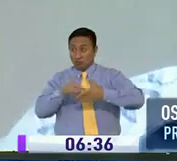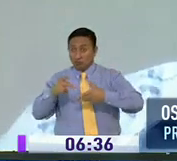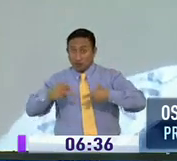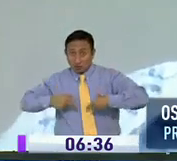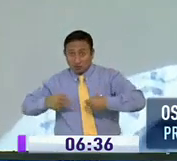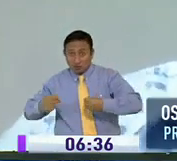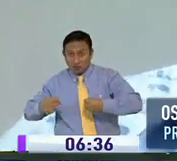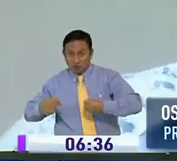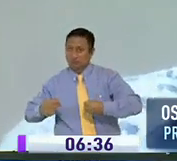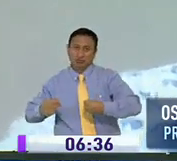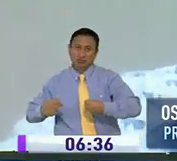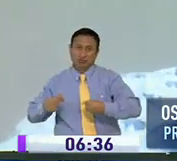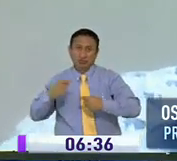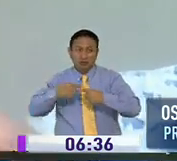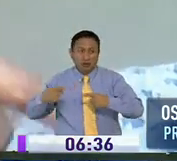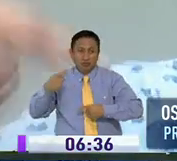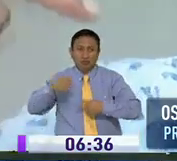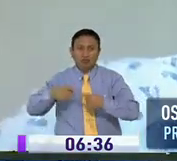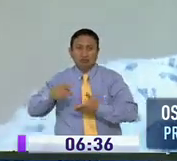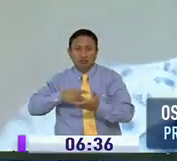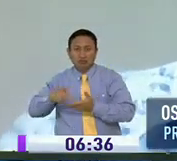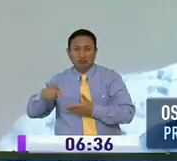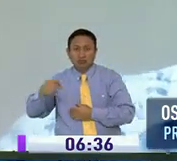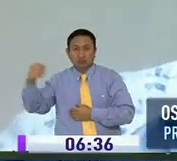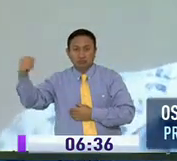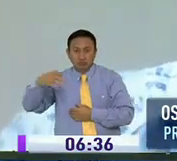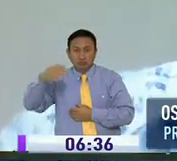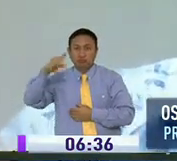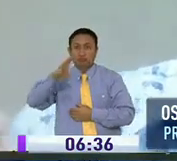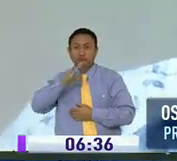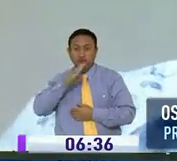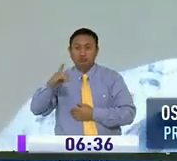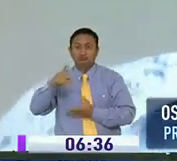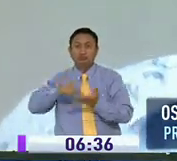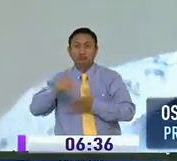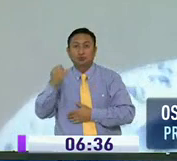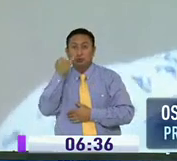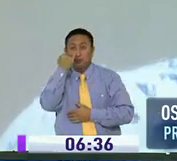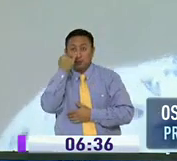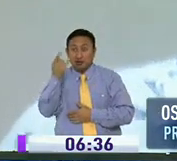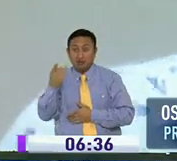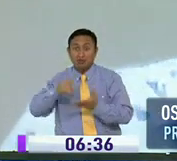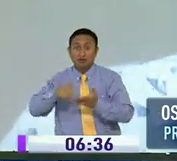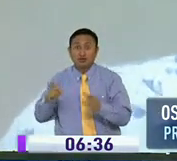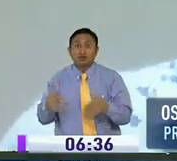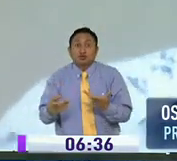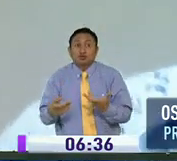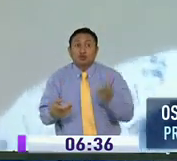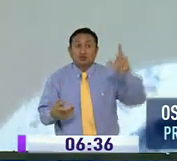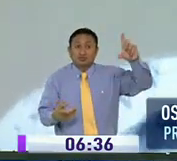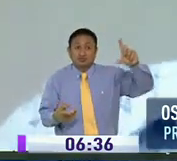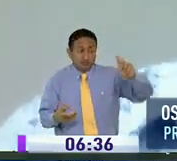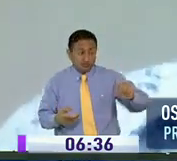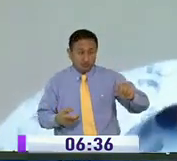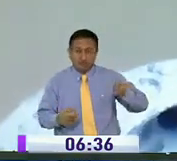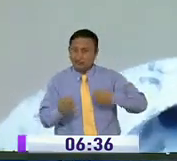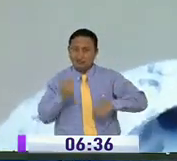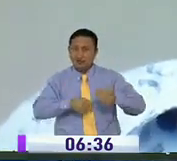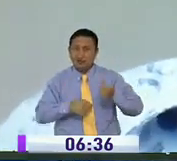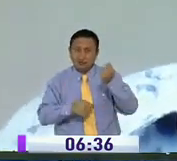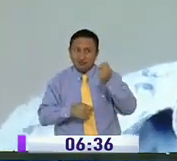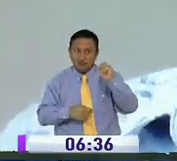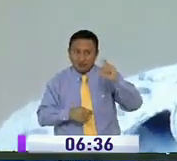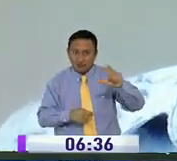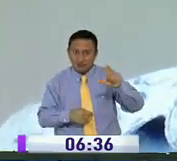fijos, porque al final las estaciones de servicios siguen operando, a pesar de que el volumen no justifica